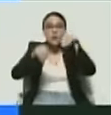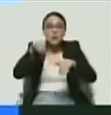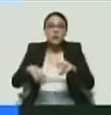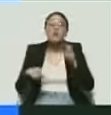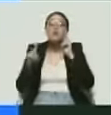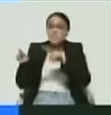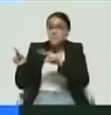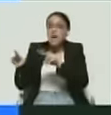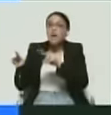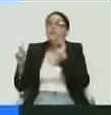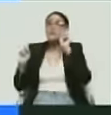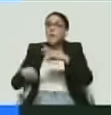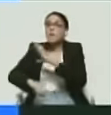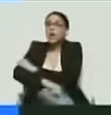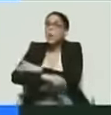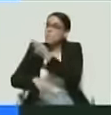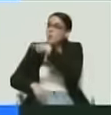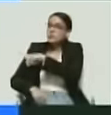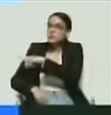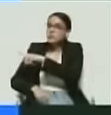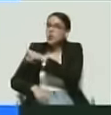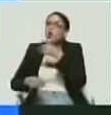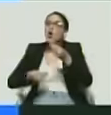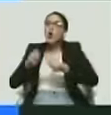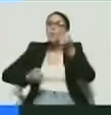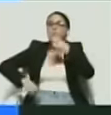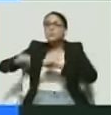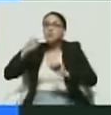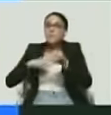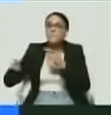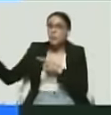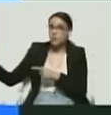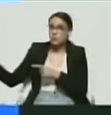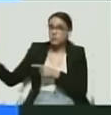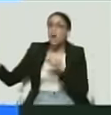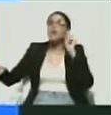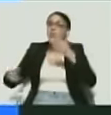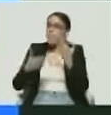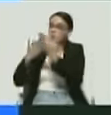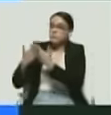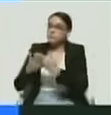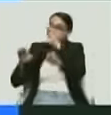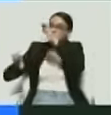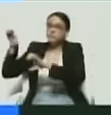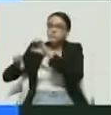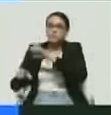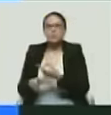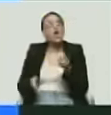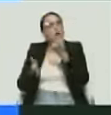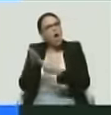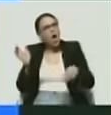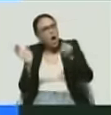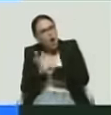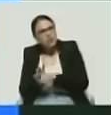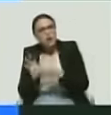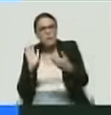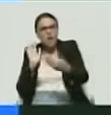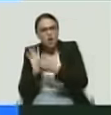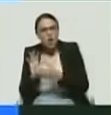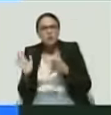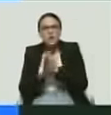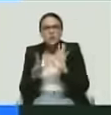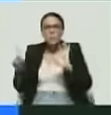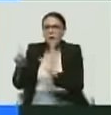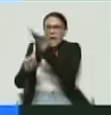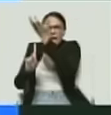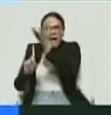electoral, que lo evalúe. ¿Otra vez las guayas para degollar gente? ¿Otra vez quemar gente viva